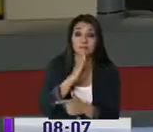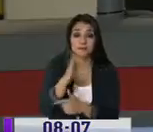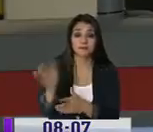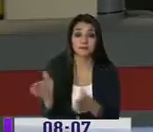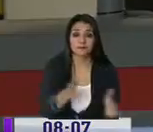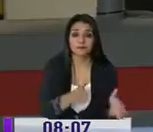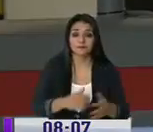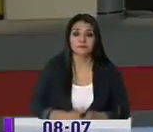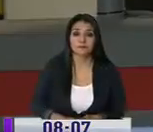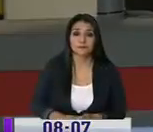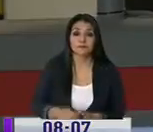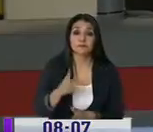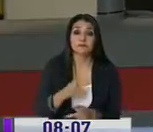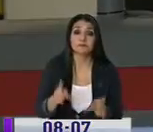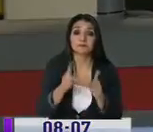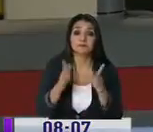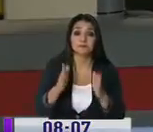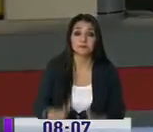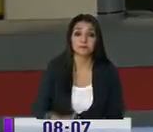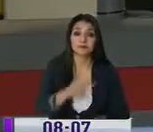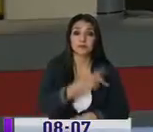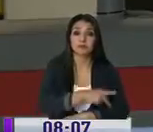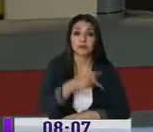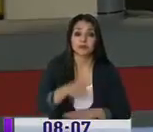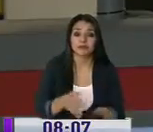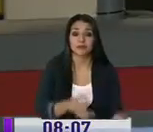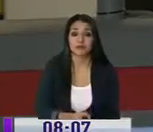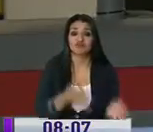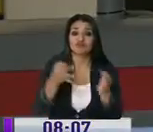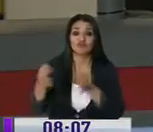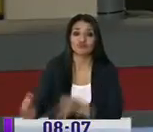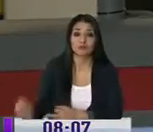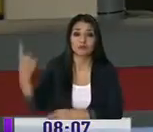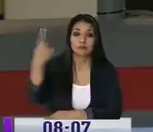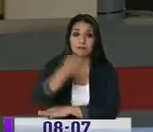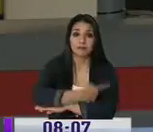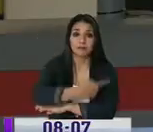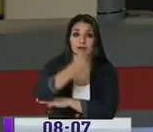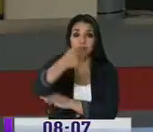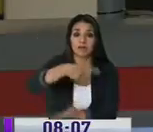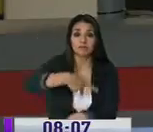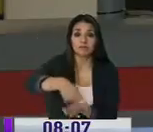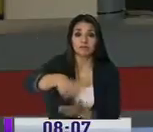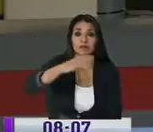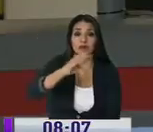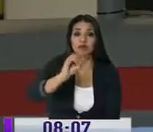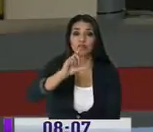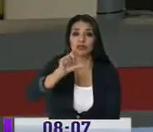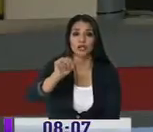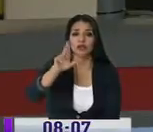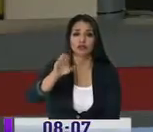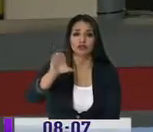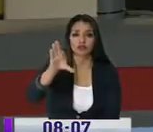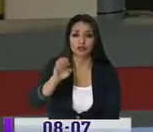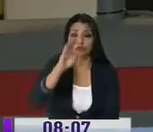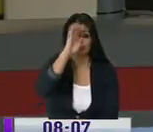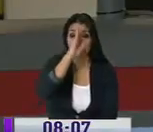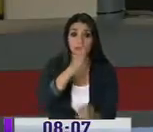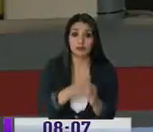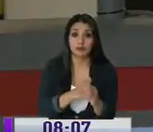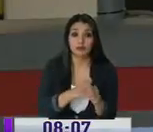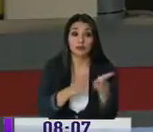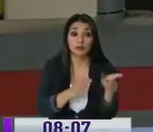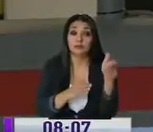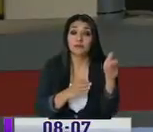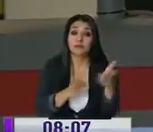La prefectura de Pichincha postergará unas semanas el inicio del cobro del peaje en el intercambiador de Collacoto. ¿Cuál es el objetivo? Vecinos ustedes